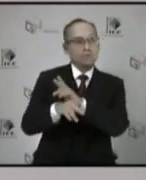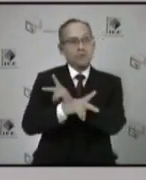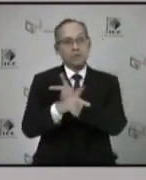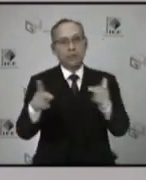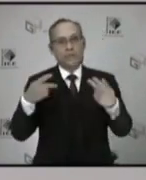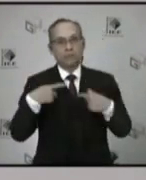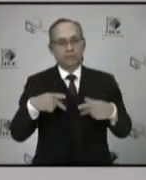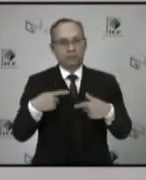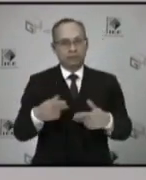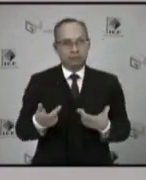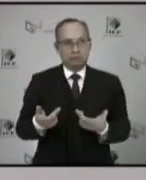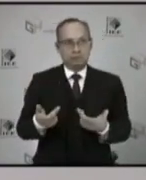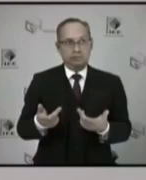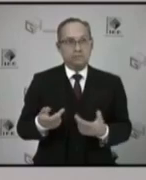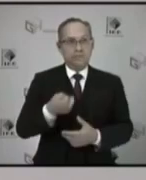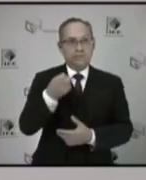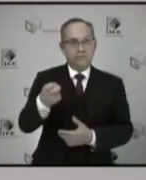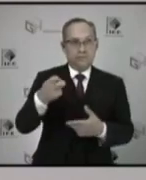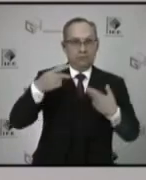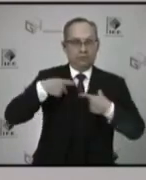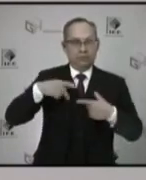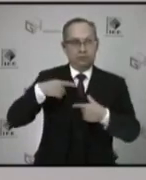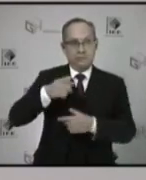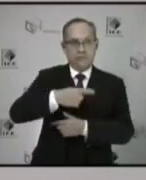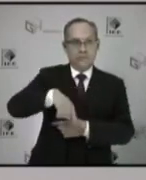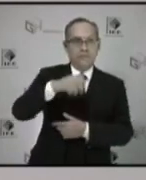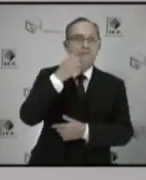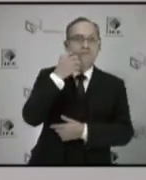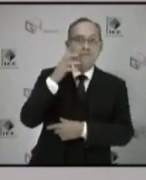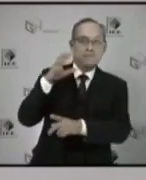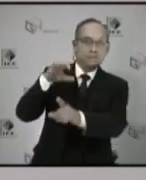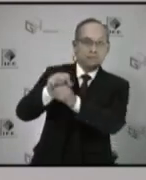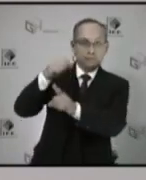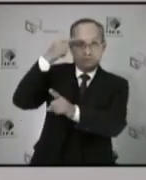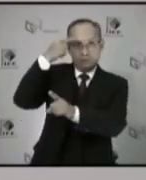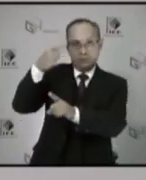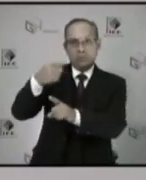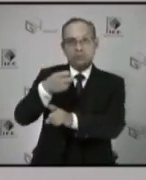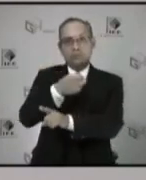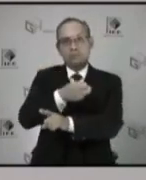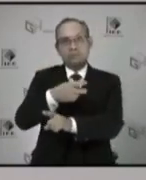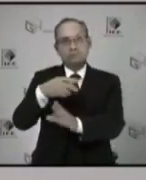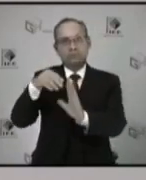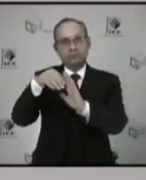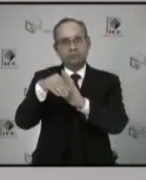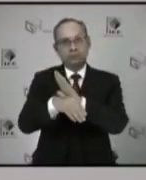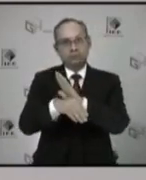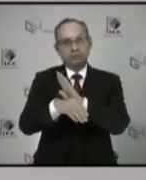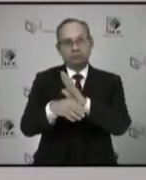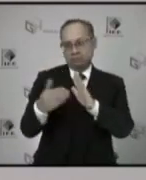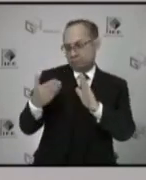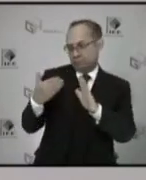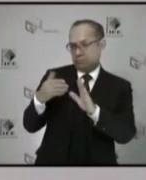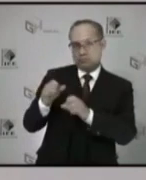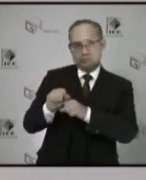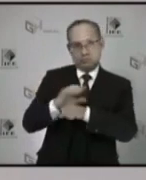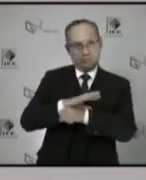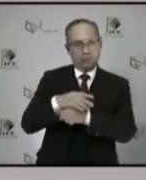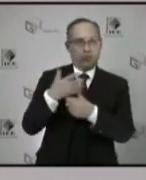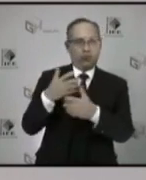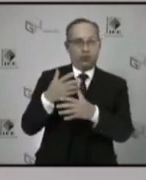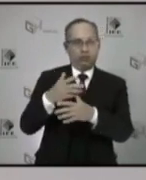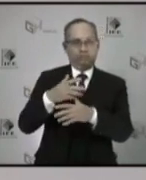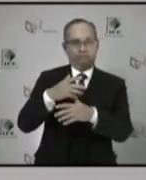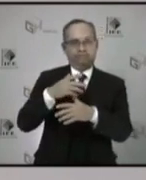buscan cientos, miles de personas afectadas, no solamente por esta terrible pandemia, no solamente por una